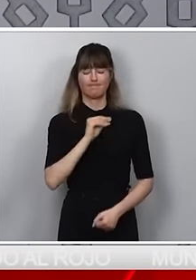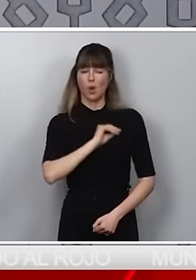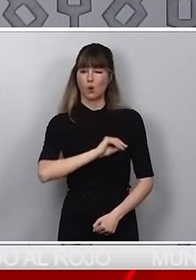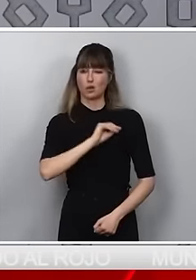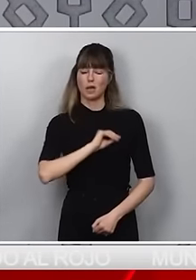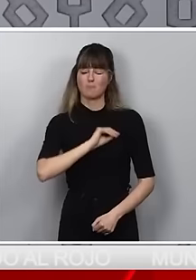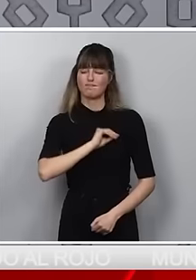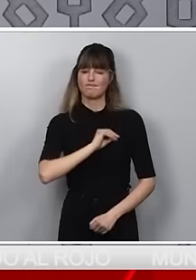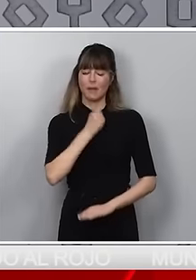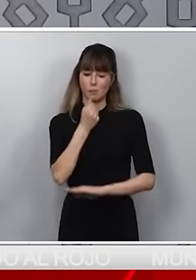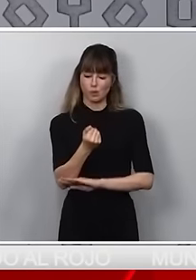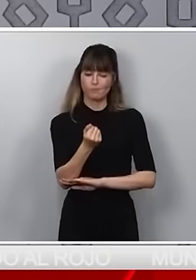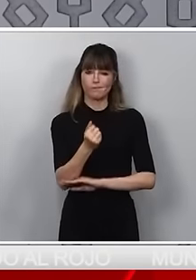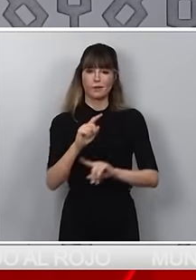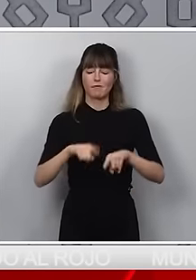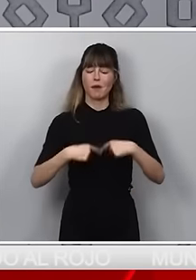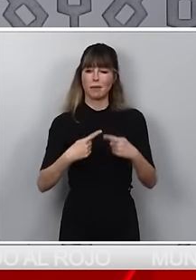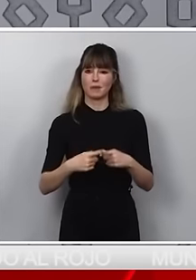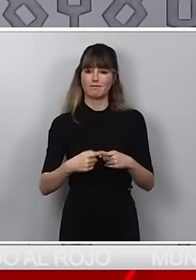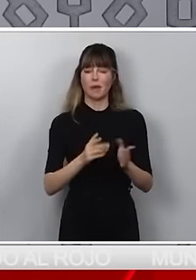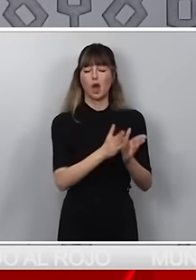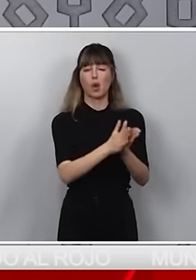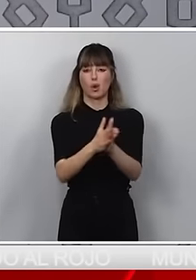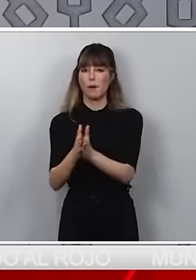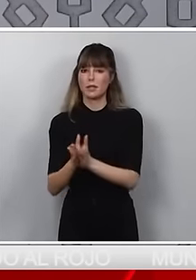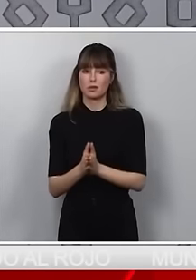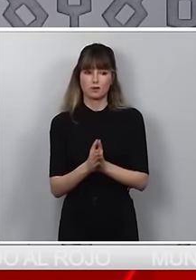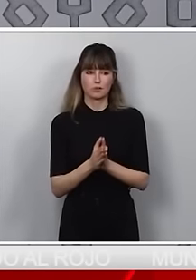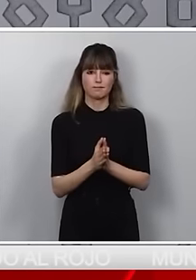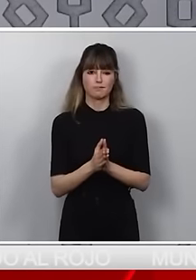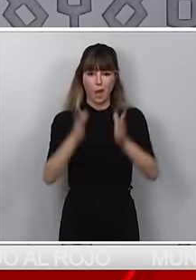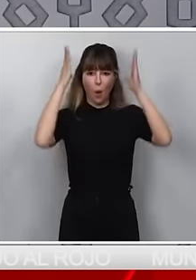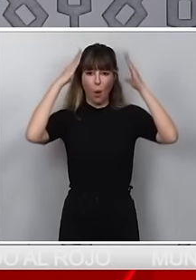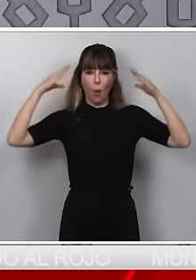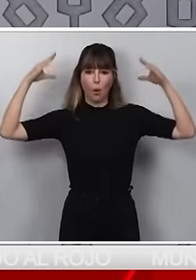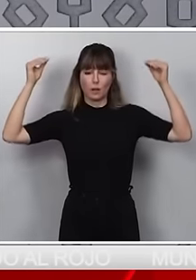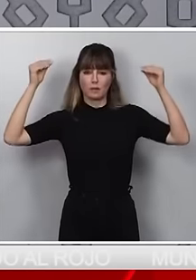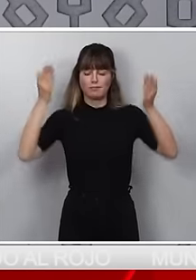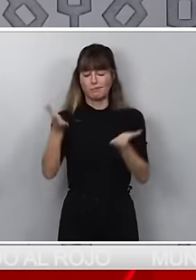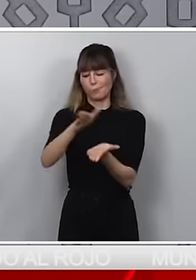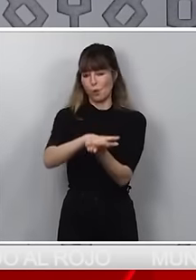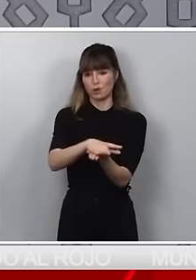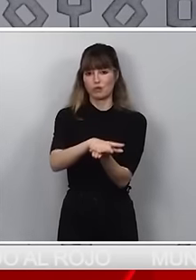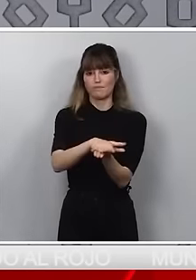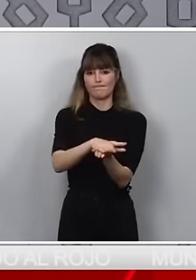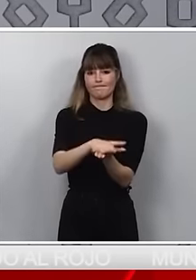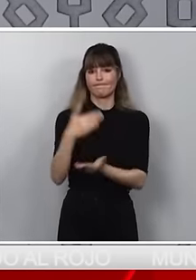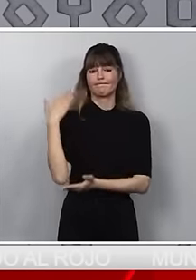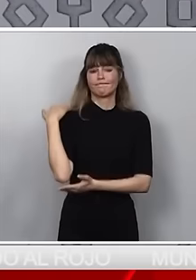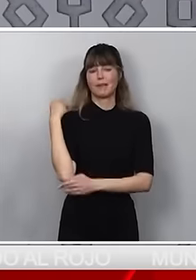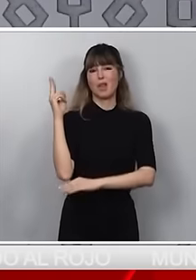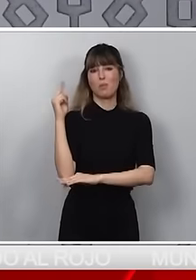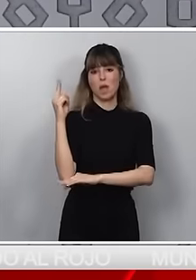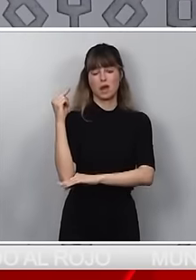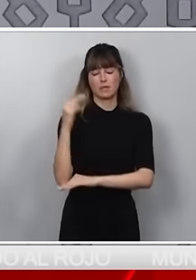nuestro apoyo a los familiares y sobre todo a los compañeros también de los guardias civiles fallecidos el pasado viernes, y por supuesto